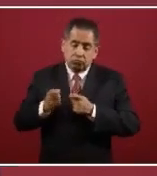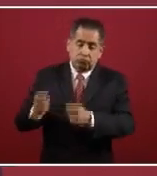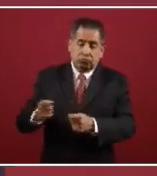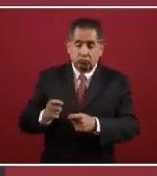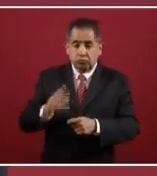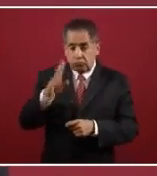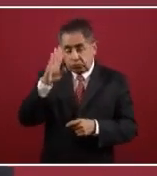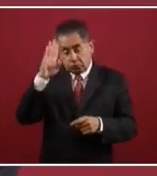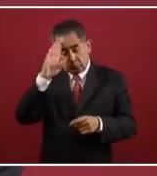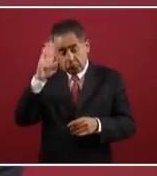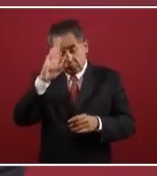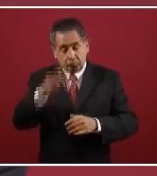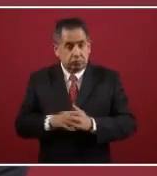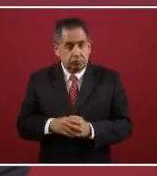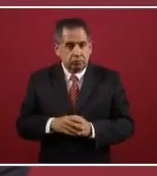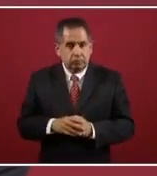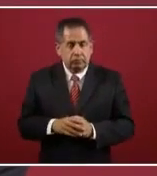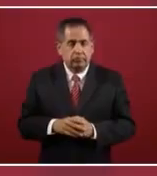Y sin duda